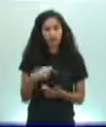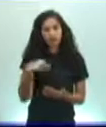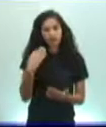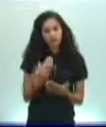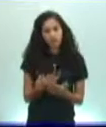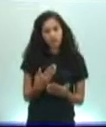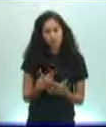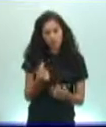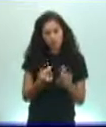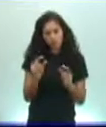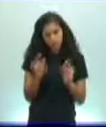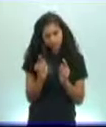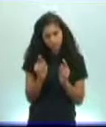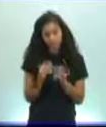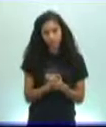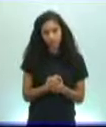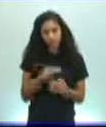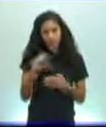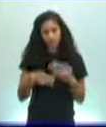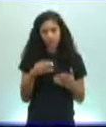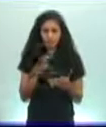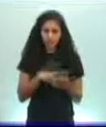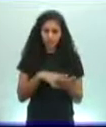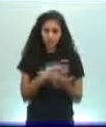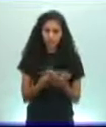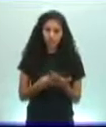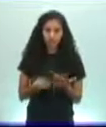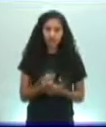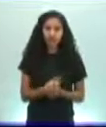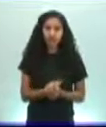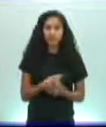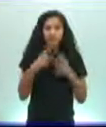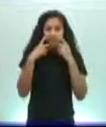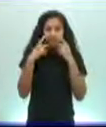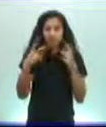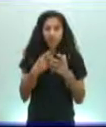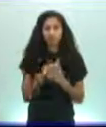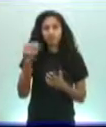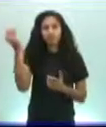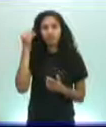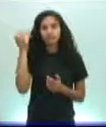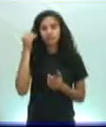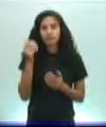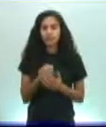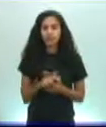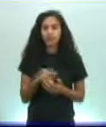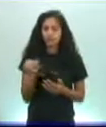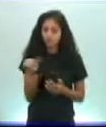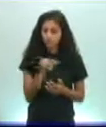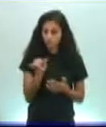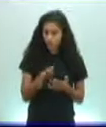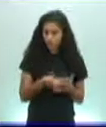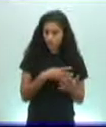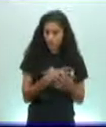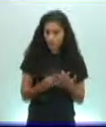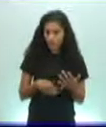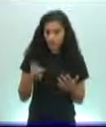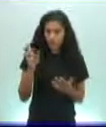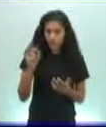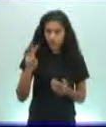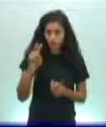un fragmento de esta tabla de cuadrados. Y es importante que sepas que tanto la tabla de cuadrados como la de